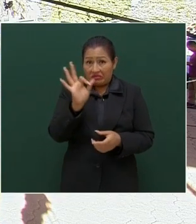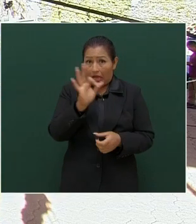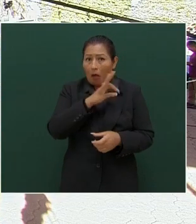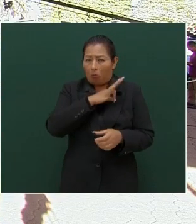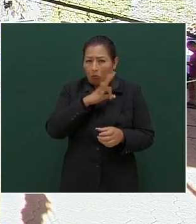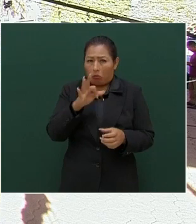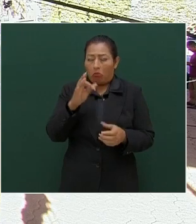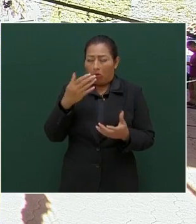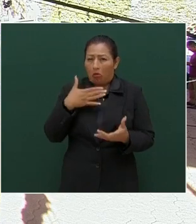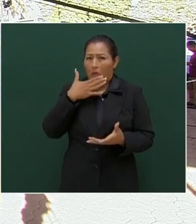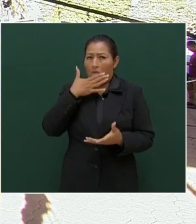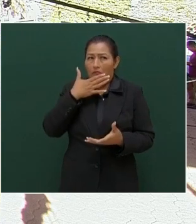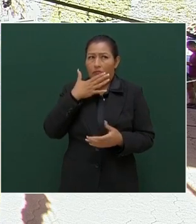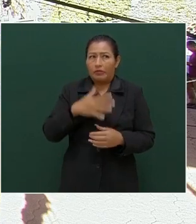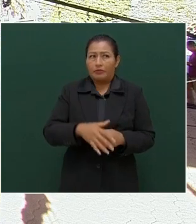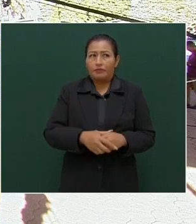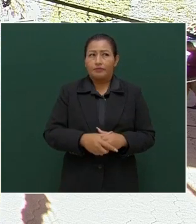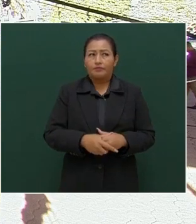sería bueno.